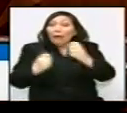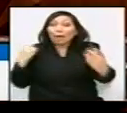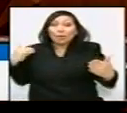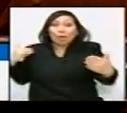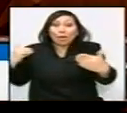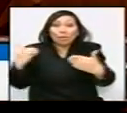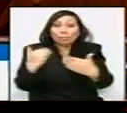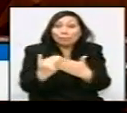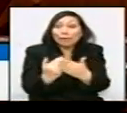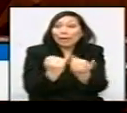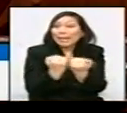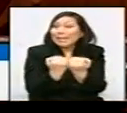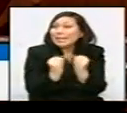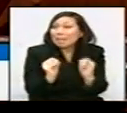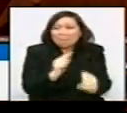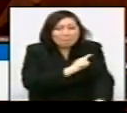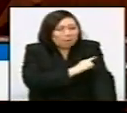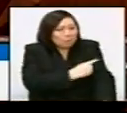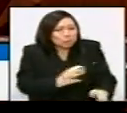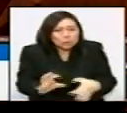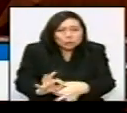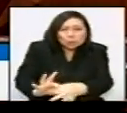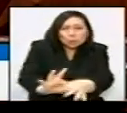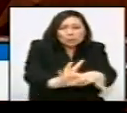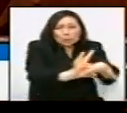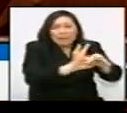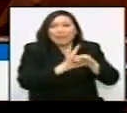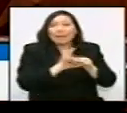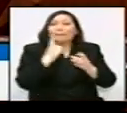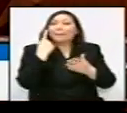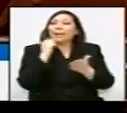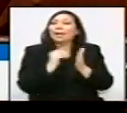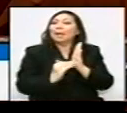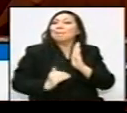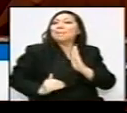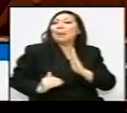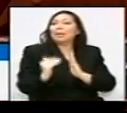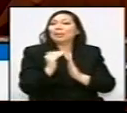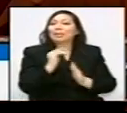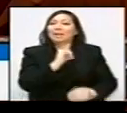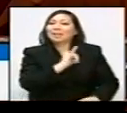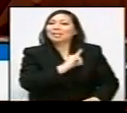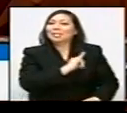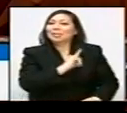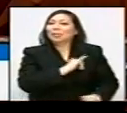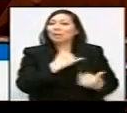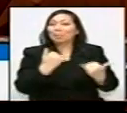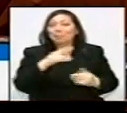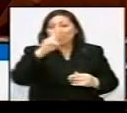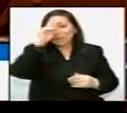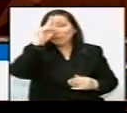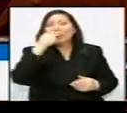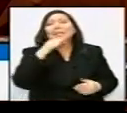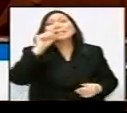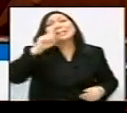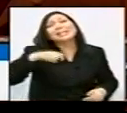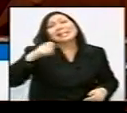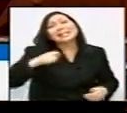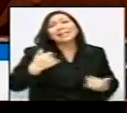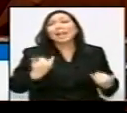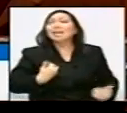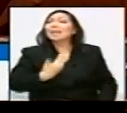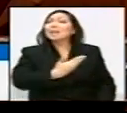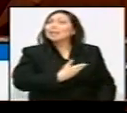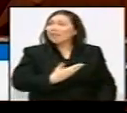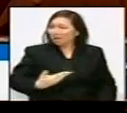nuestra independencia más fuertes y unidos que nunca, con la madurez institucional que el país reclama. Este